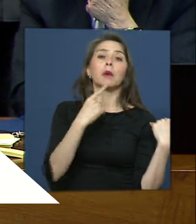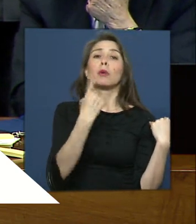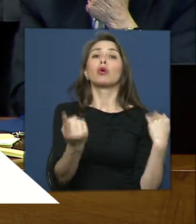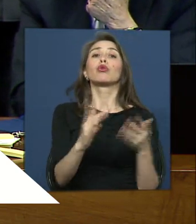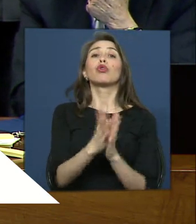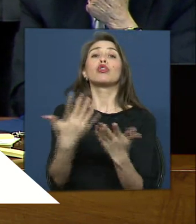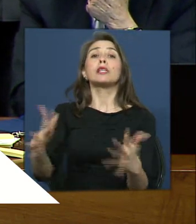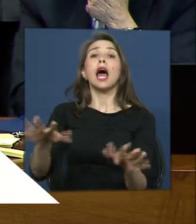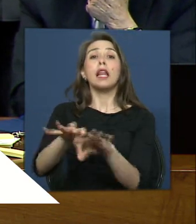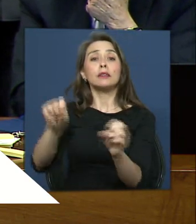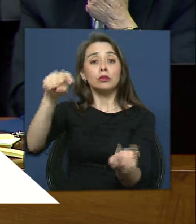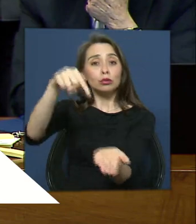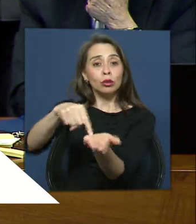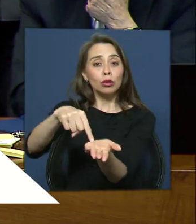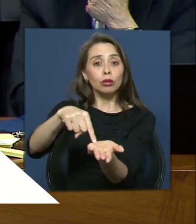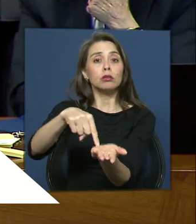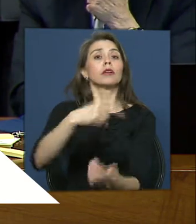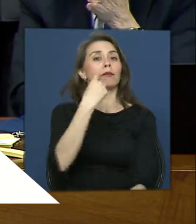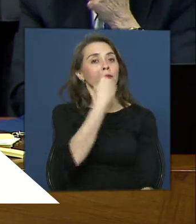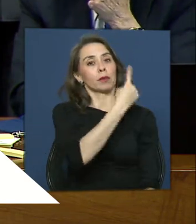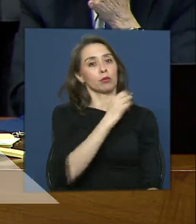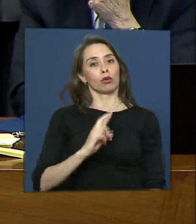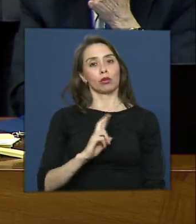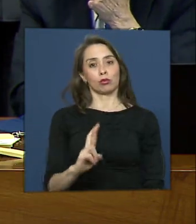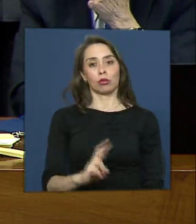señores diputados y las señoras diputadas? Resultado de la votación.